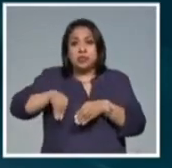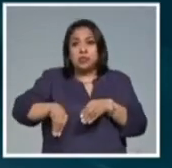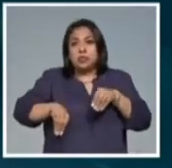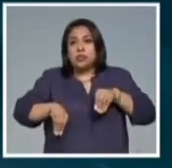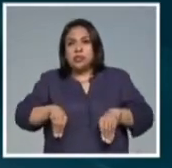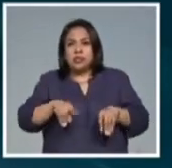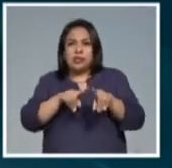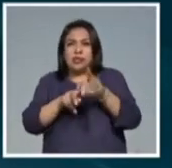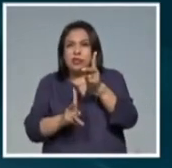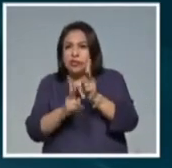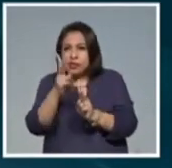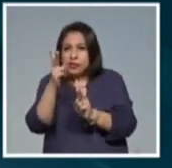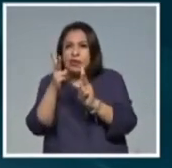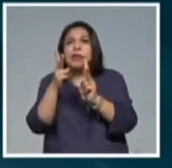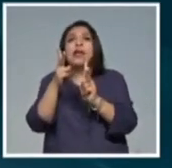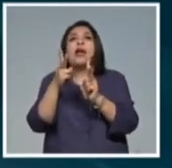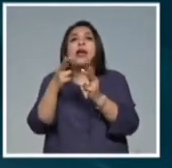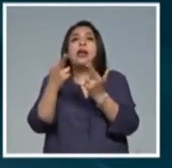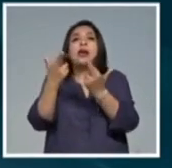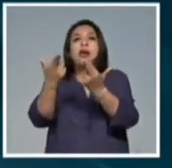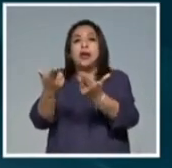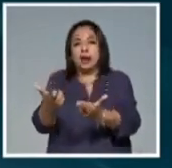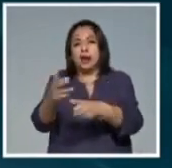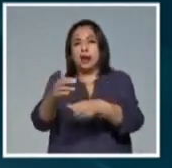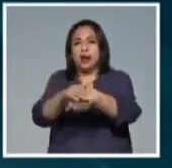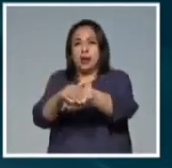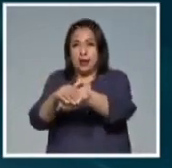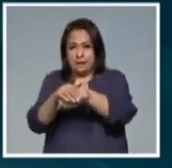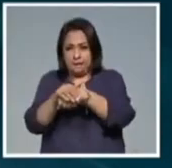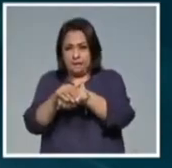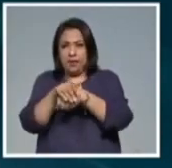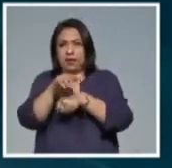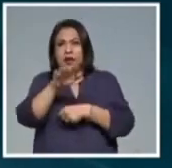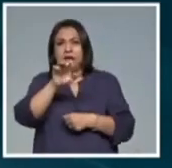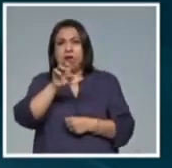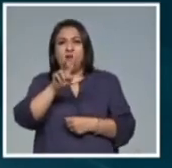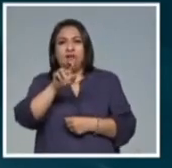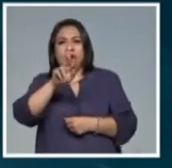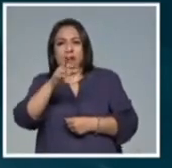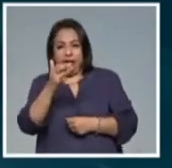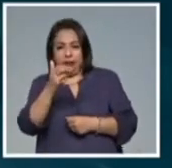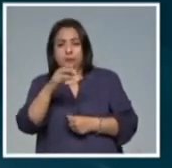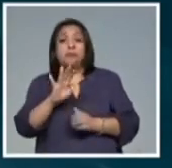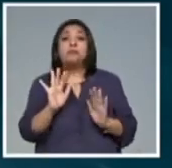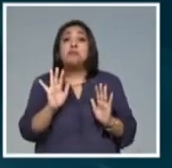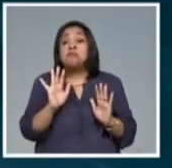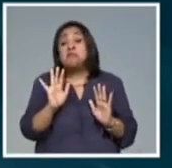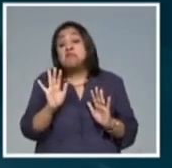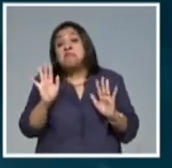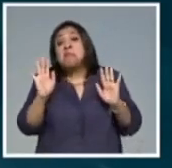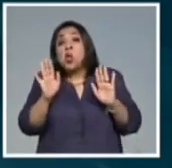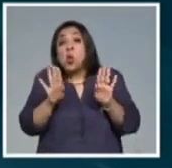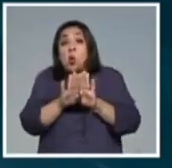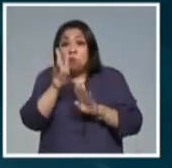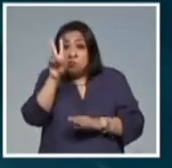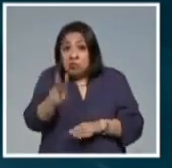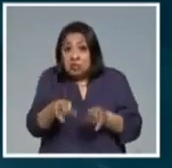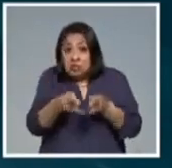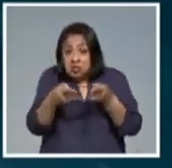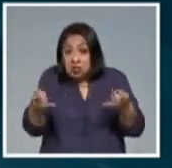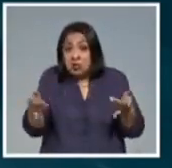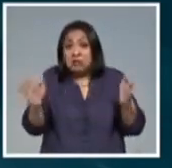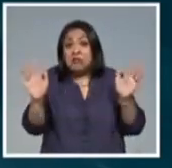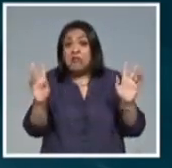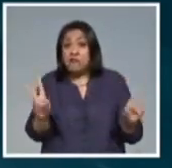arbustos, algunos de los cuales regalaría a sus amigos de Avery Island. Sea como sea la verdadera historia,